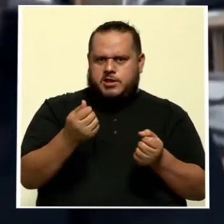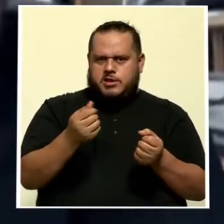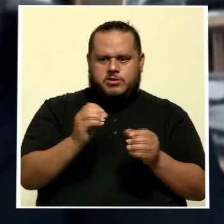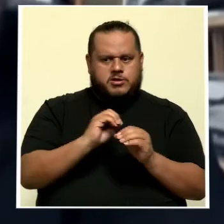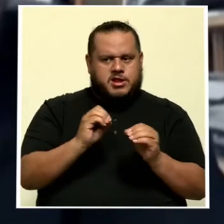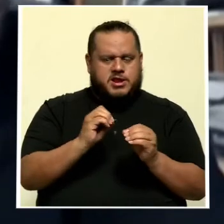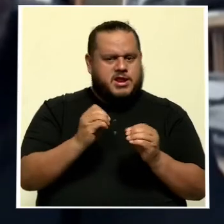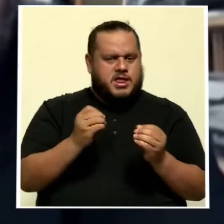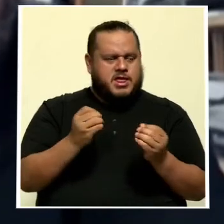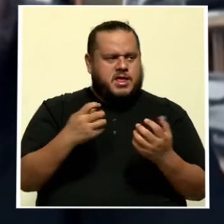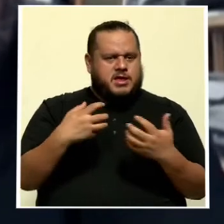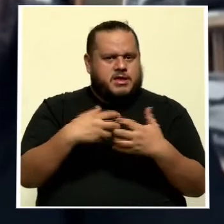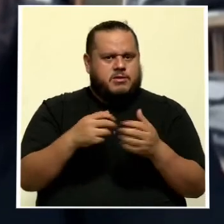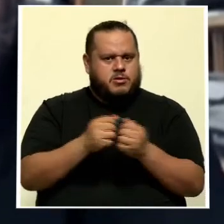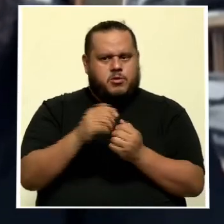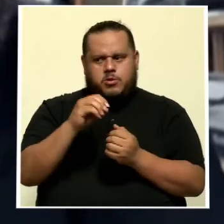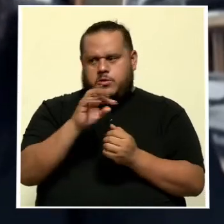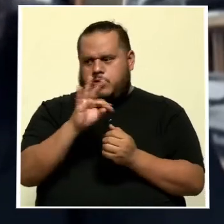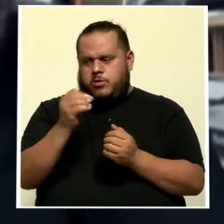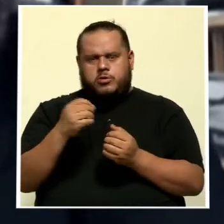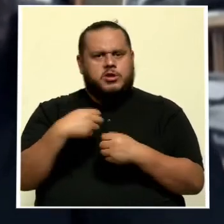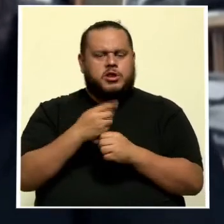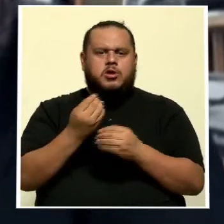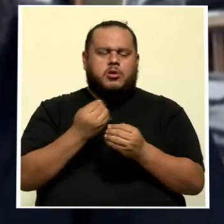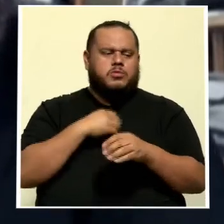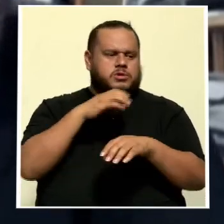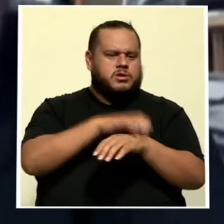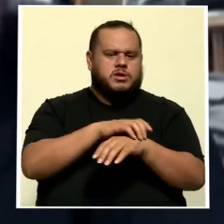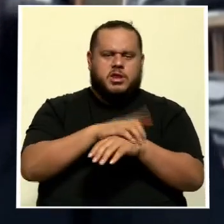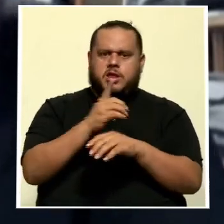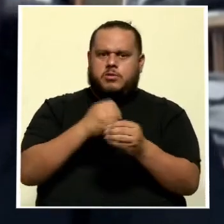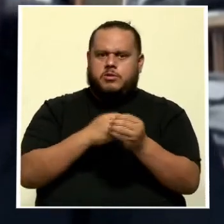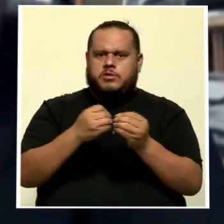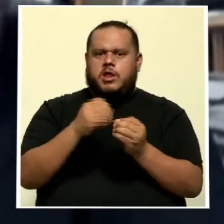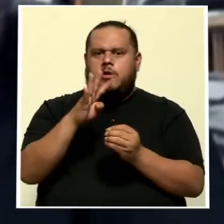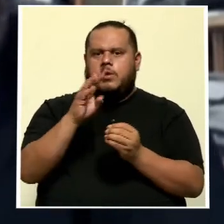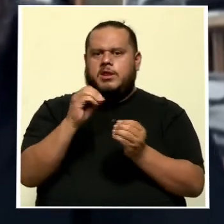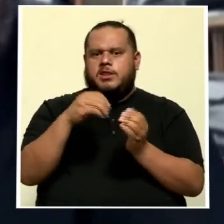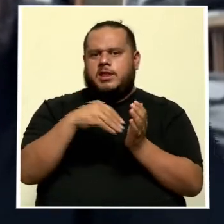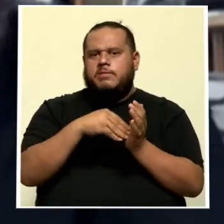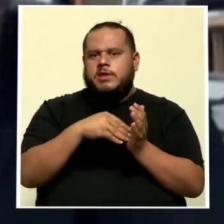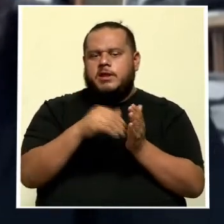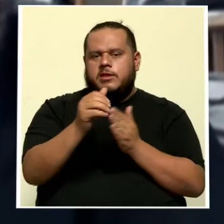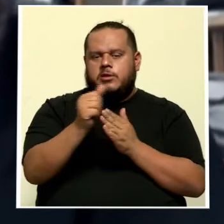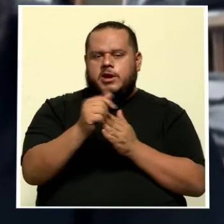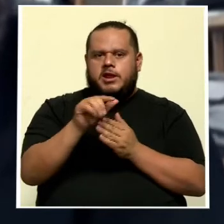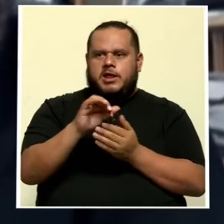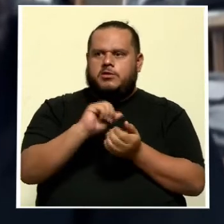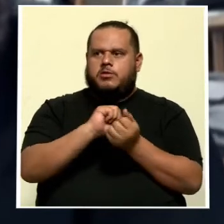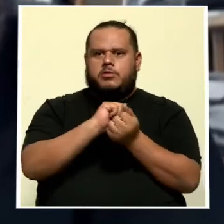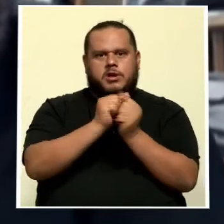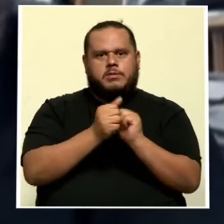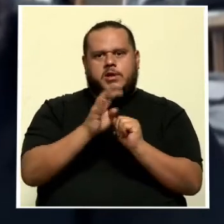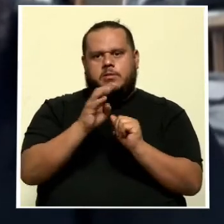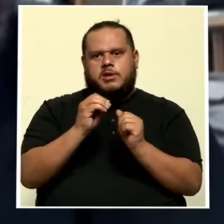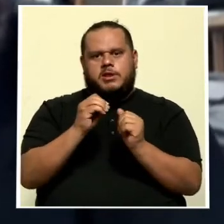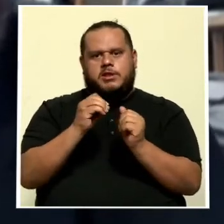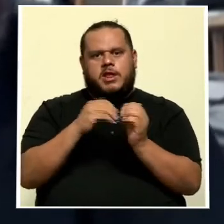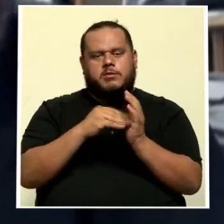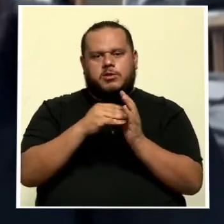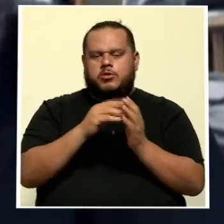ver con Otto. Hicieron un allanamiento, entre otros lados, en una oficina. Fueron $40,000. La gente lo convierte en 40 millones muy fácil.